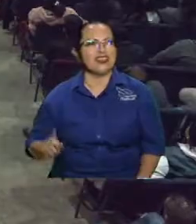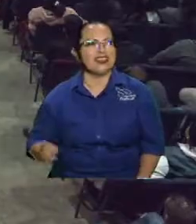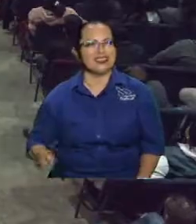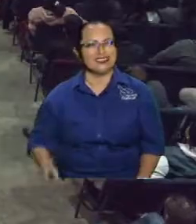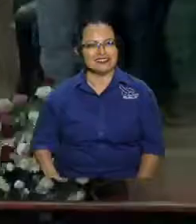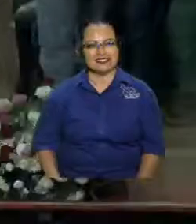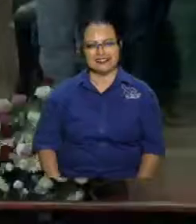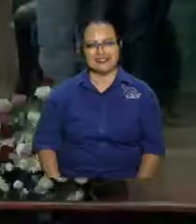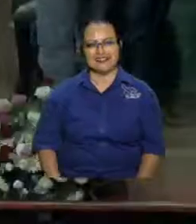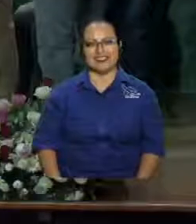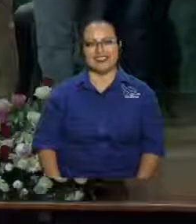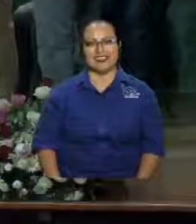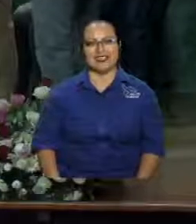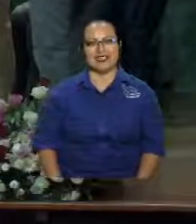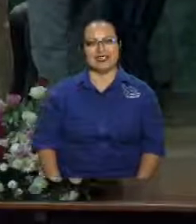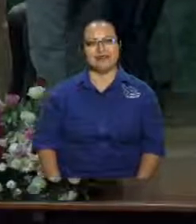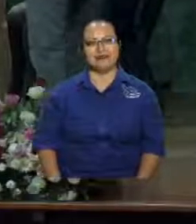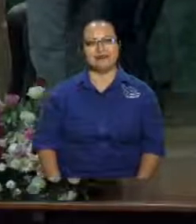Vaya, empieza a repartir, pues.